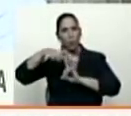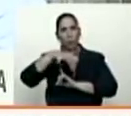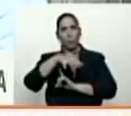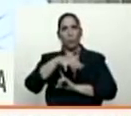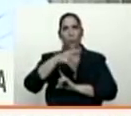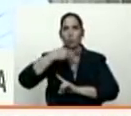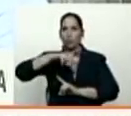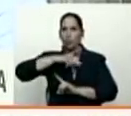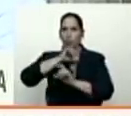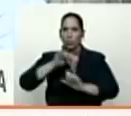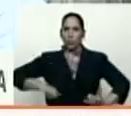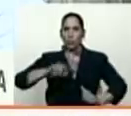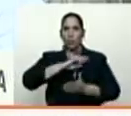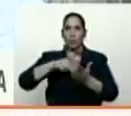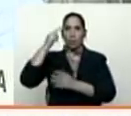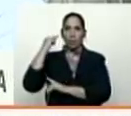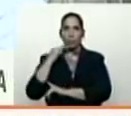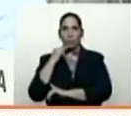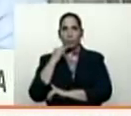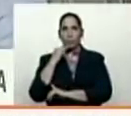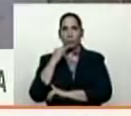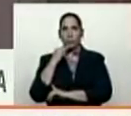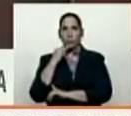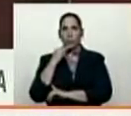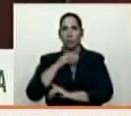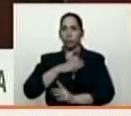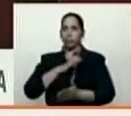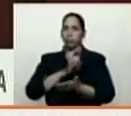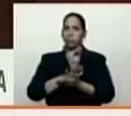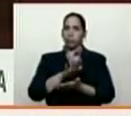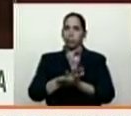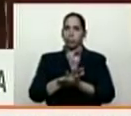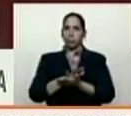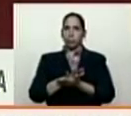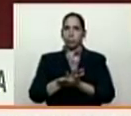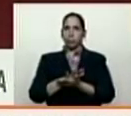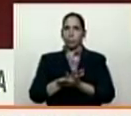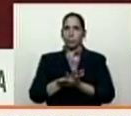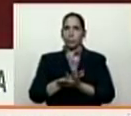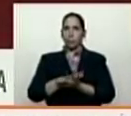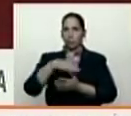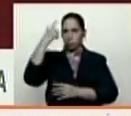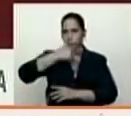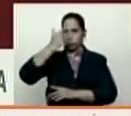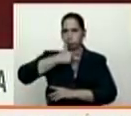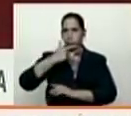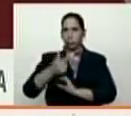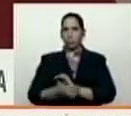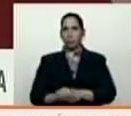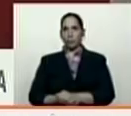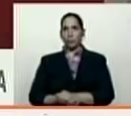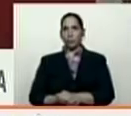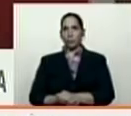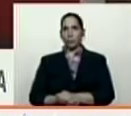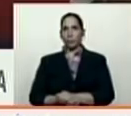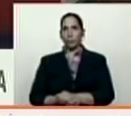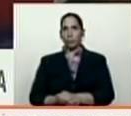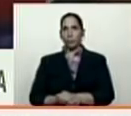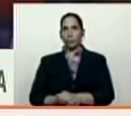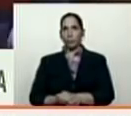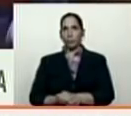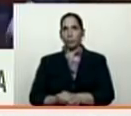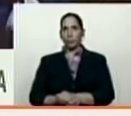de nuestra Fuerza Armada, fue la serenidad y la firmeza. No nos dejamos arrastrar en la